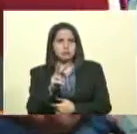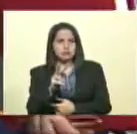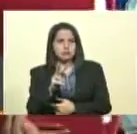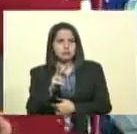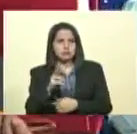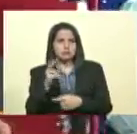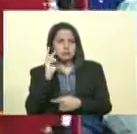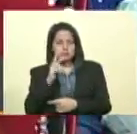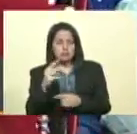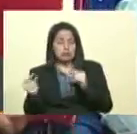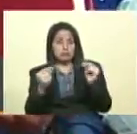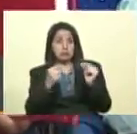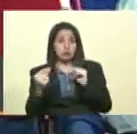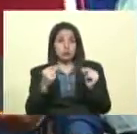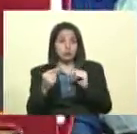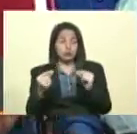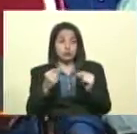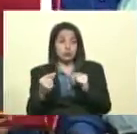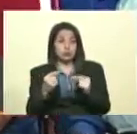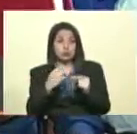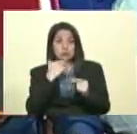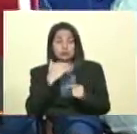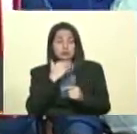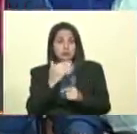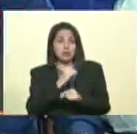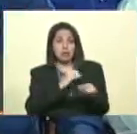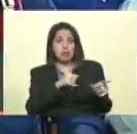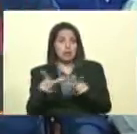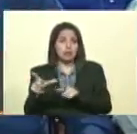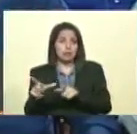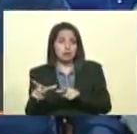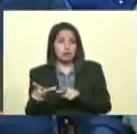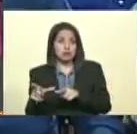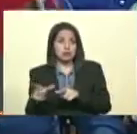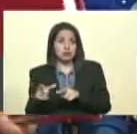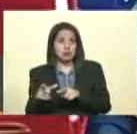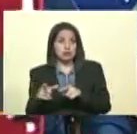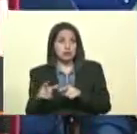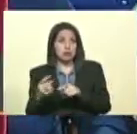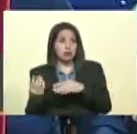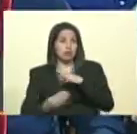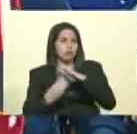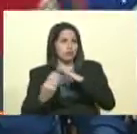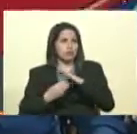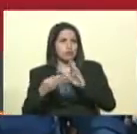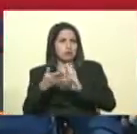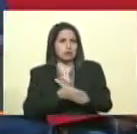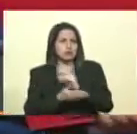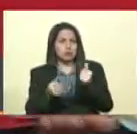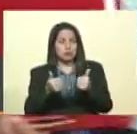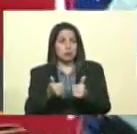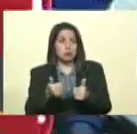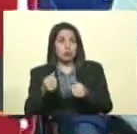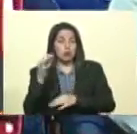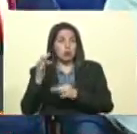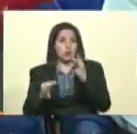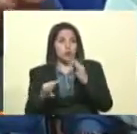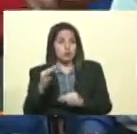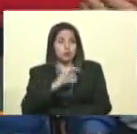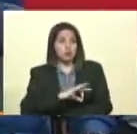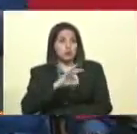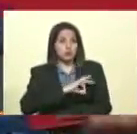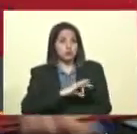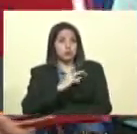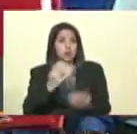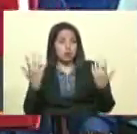este proyecto estaba discutido, estaba acordado, estaba fundamentado en eso que hemos dicho, pues, en hacer justicia social, en